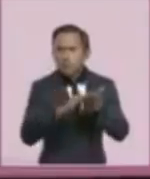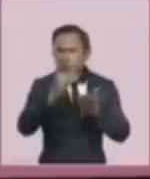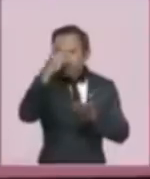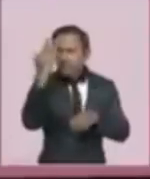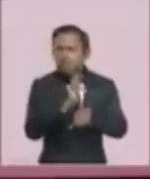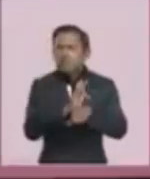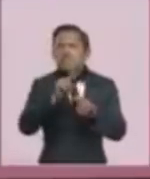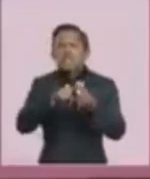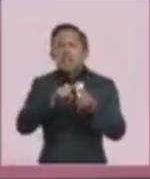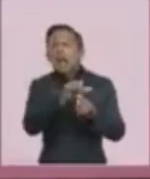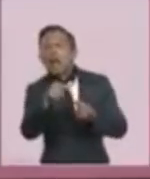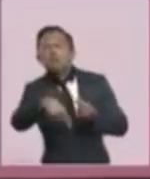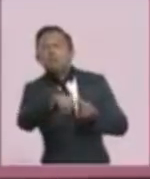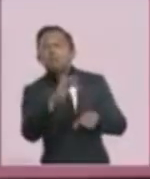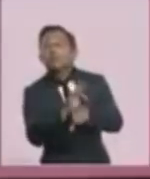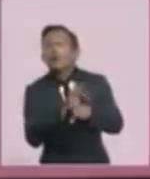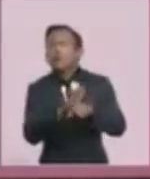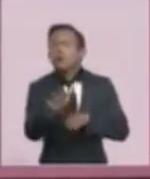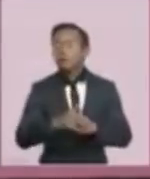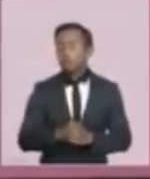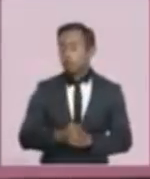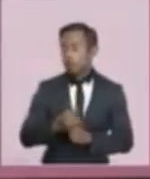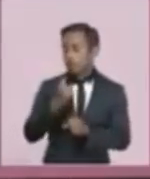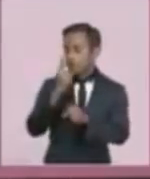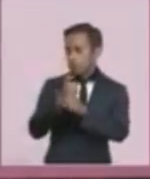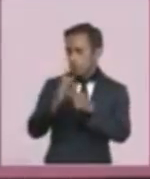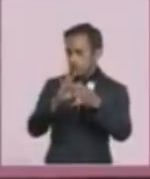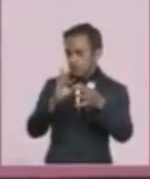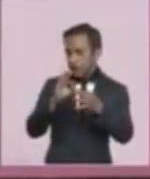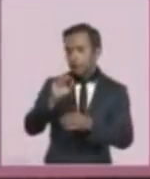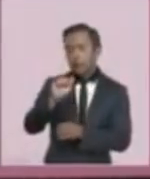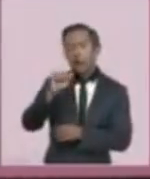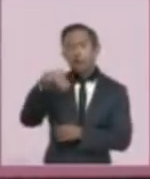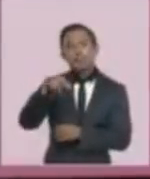amnistía no significa